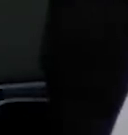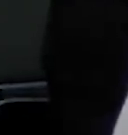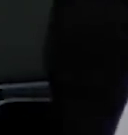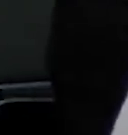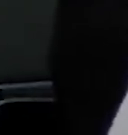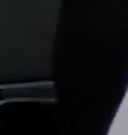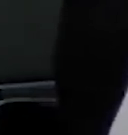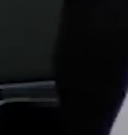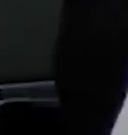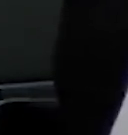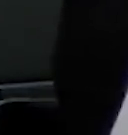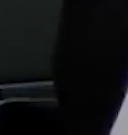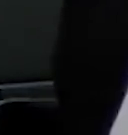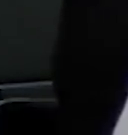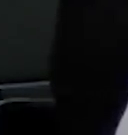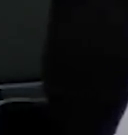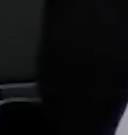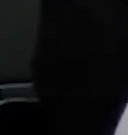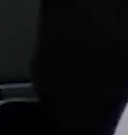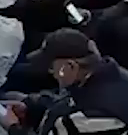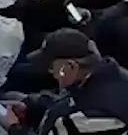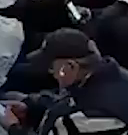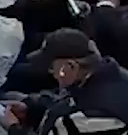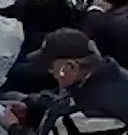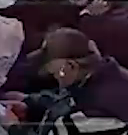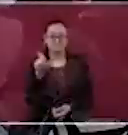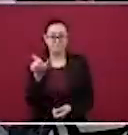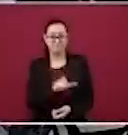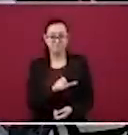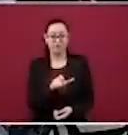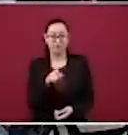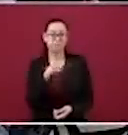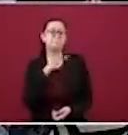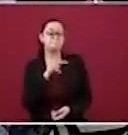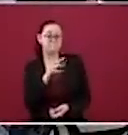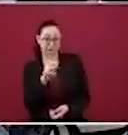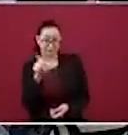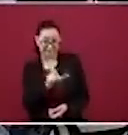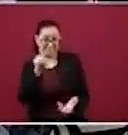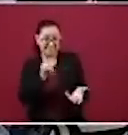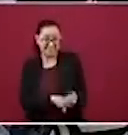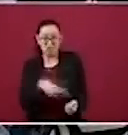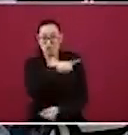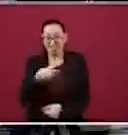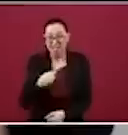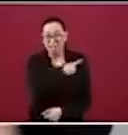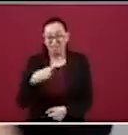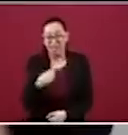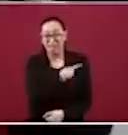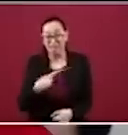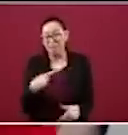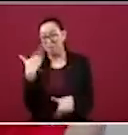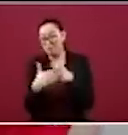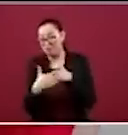de Pemex? Refinanciar, reestructurar algo, porque los próximos vencimientos son muy altos y están muy concentrados en los próximos años.